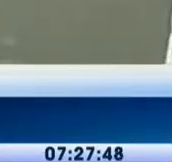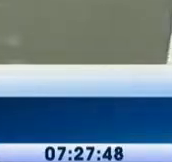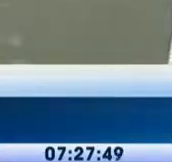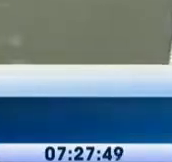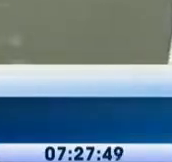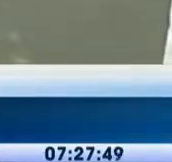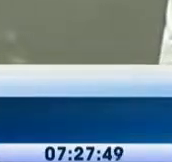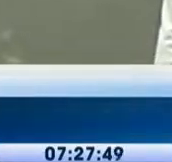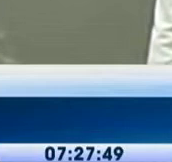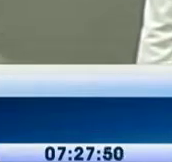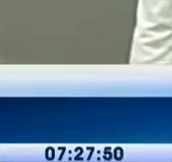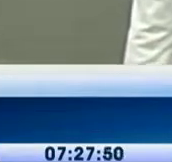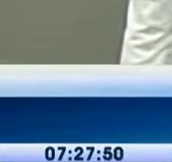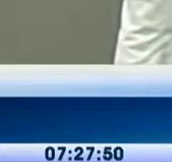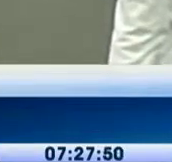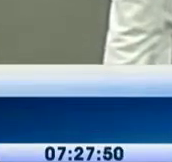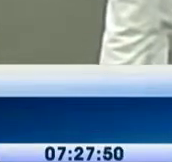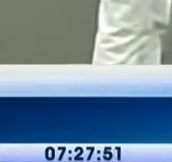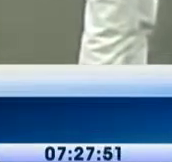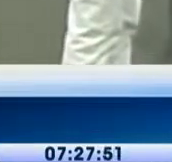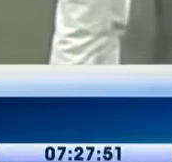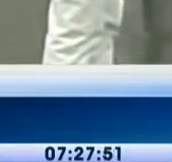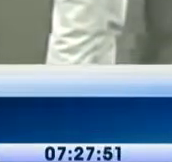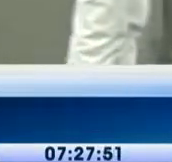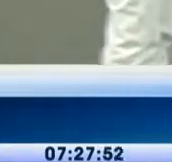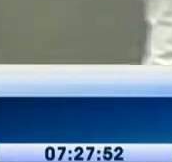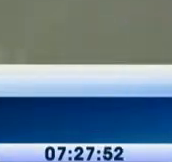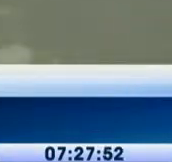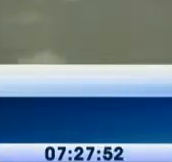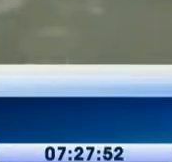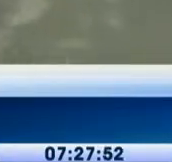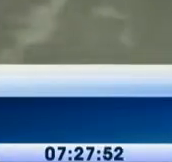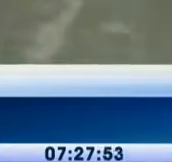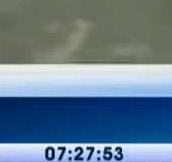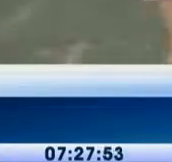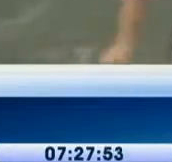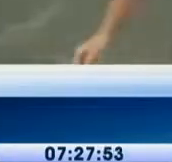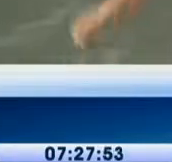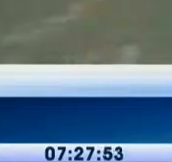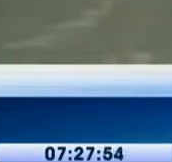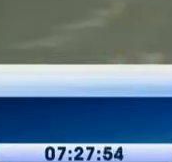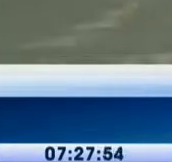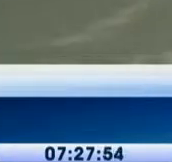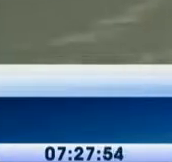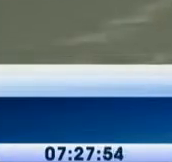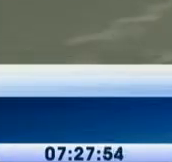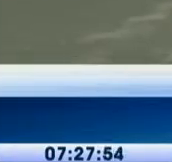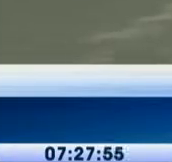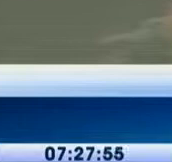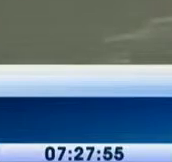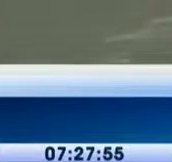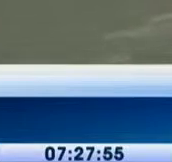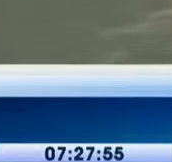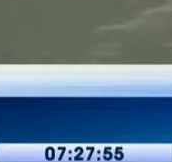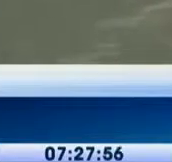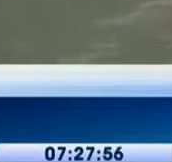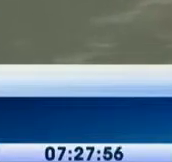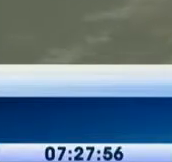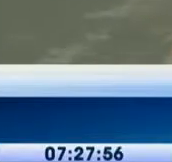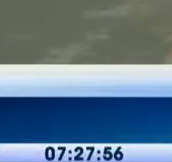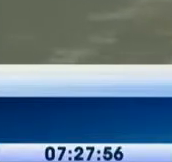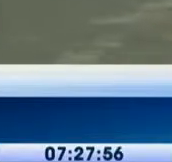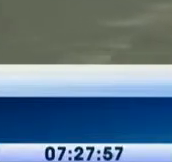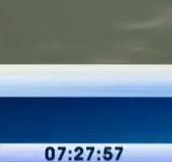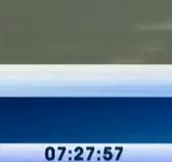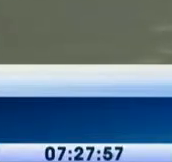que hay una rejilla para esta manzana. Esa manzana ahí no tiene rejilla tampoco, sino en la esquina de allá. Y esta de aquí igual, en la parte de